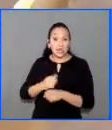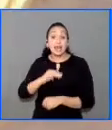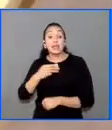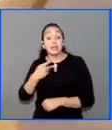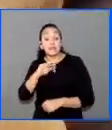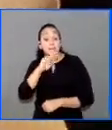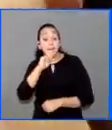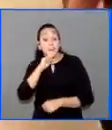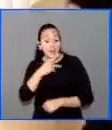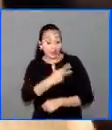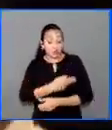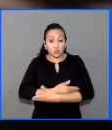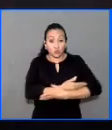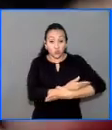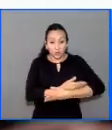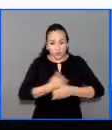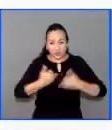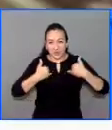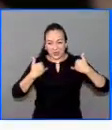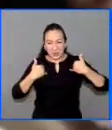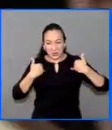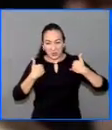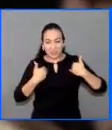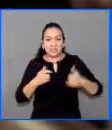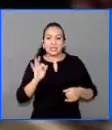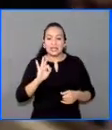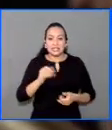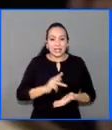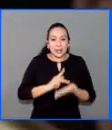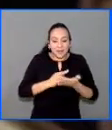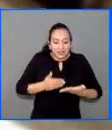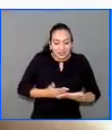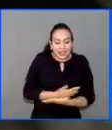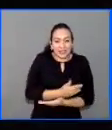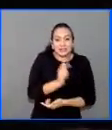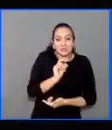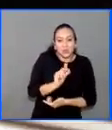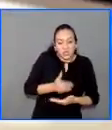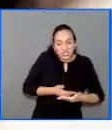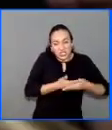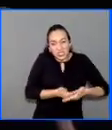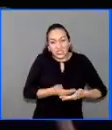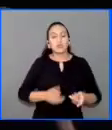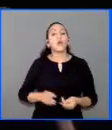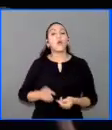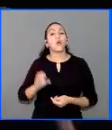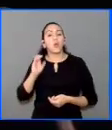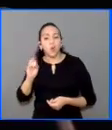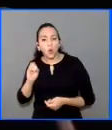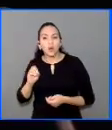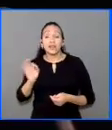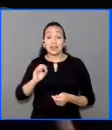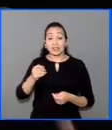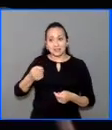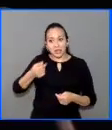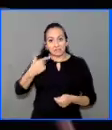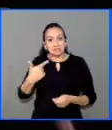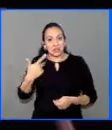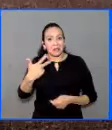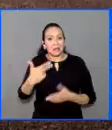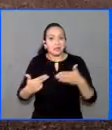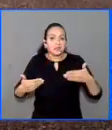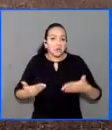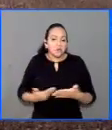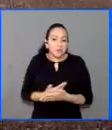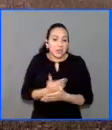riesgo de padecer bajo peso al nacer, nacimiento prematuro y afección neonatal grave. Las consecuencias en la vida de los jóvenes